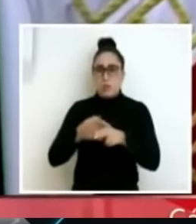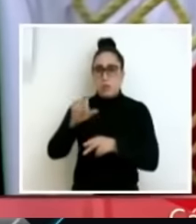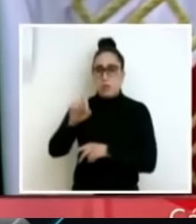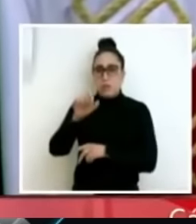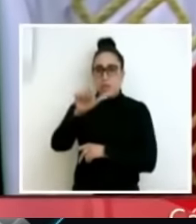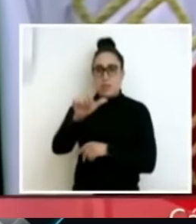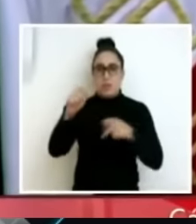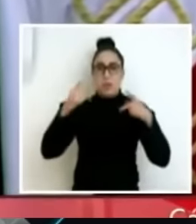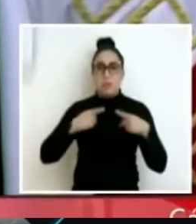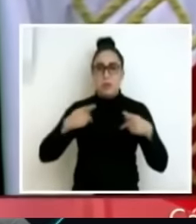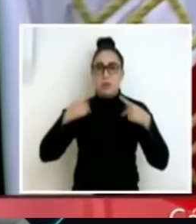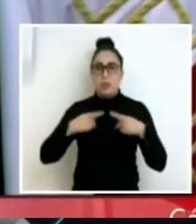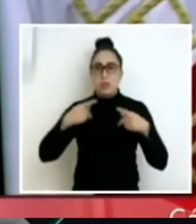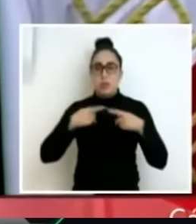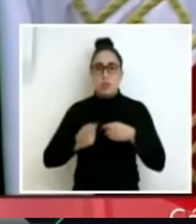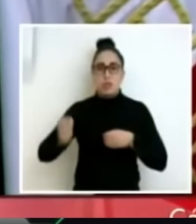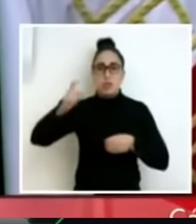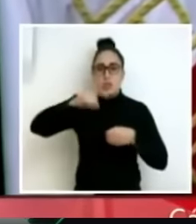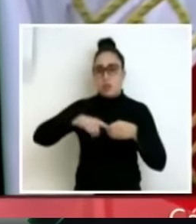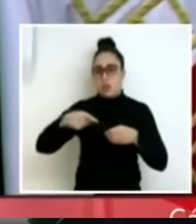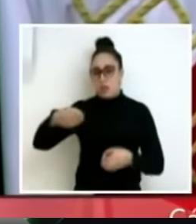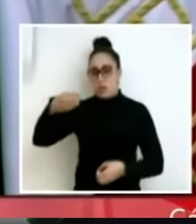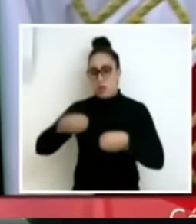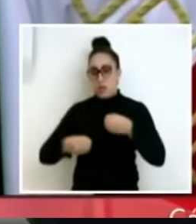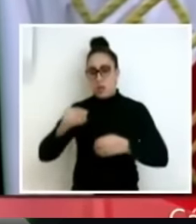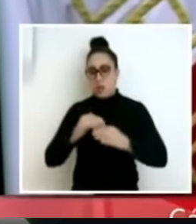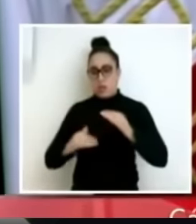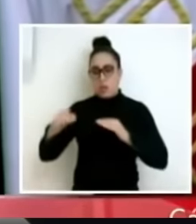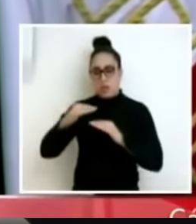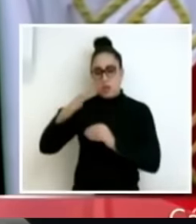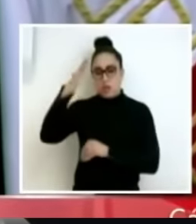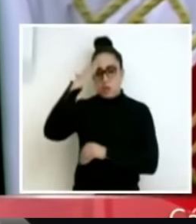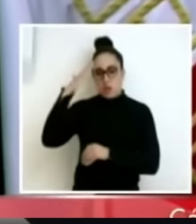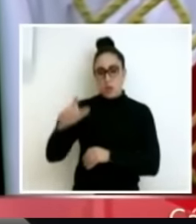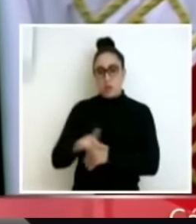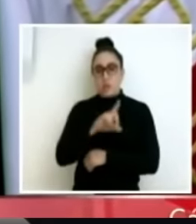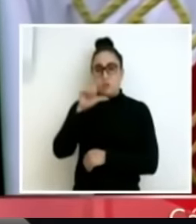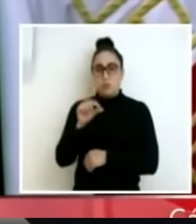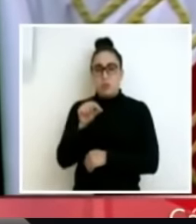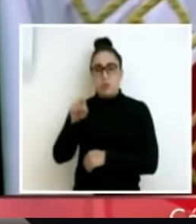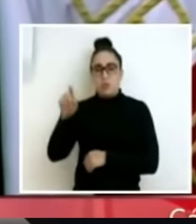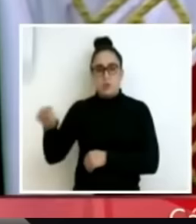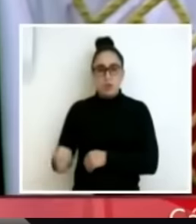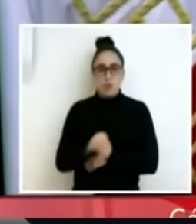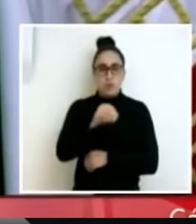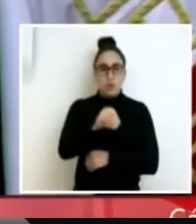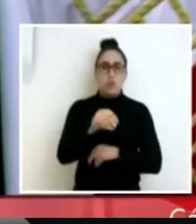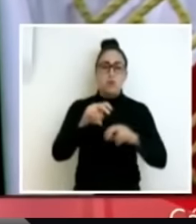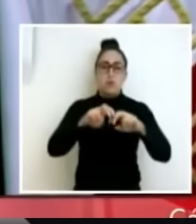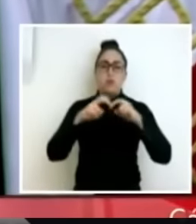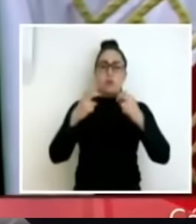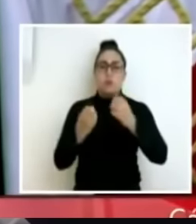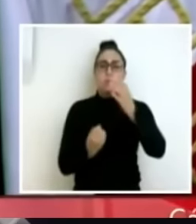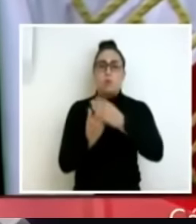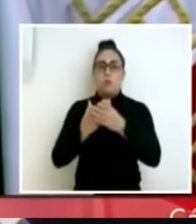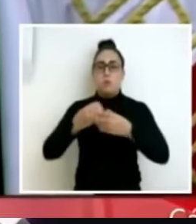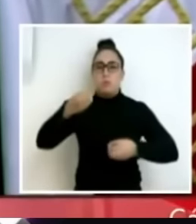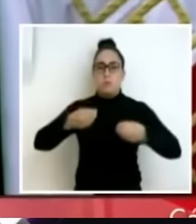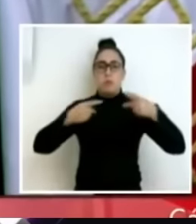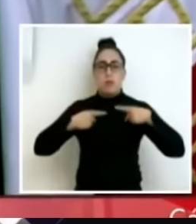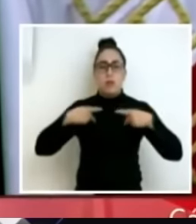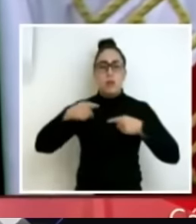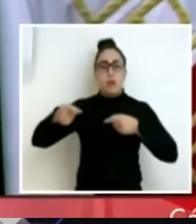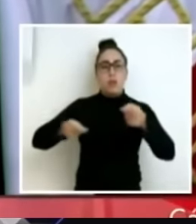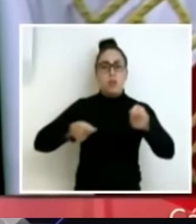que integraban la corte. De tal manera que creó una corte a modo y dejó intacta